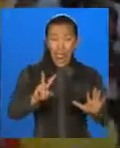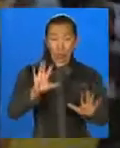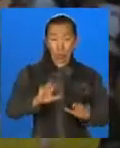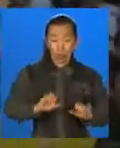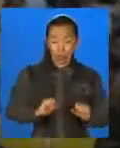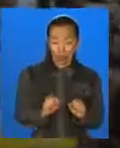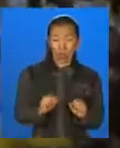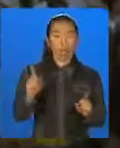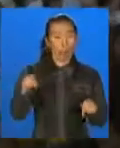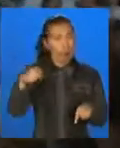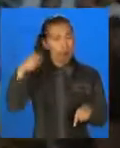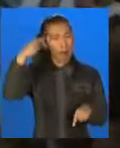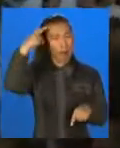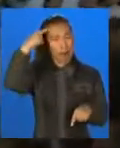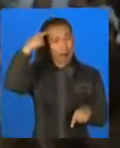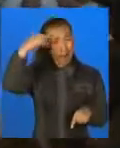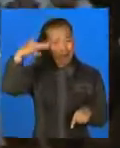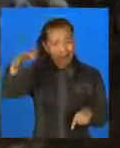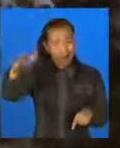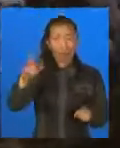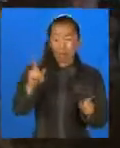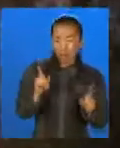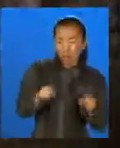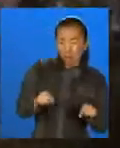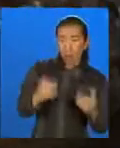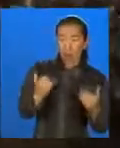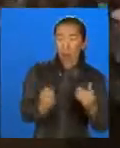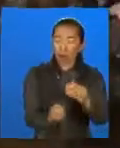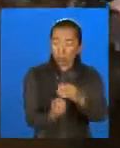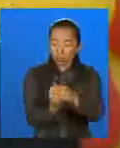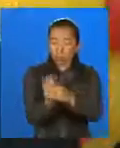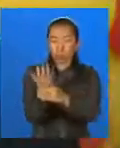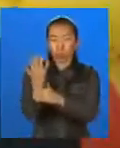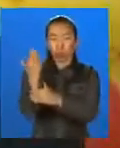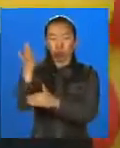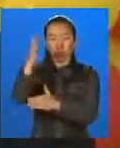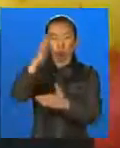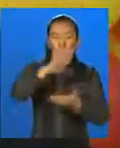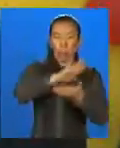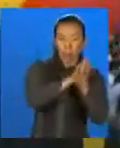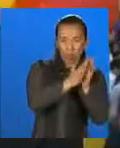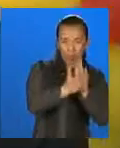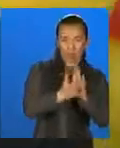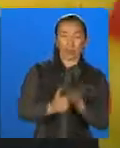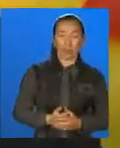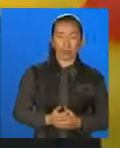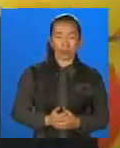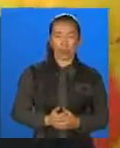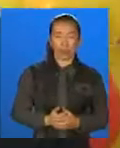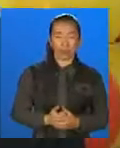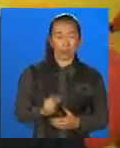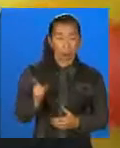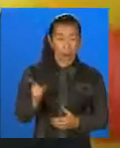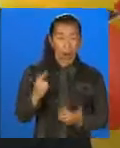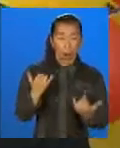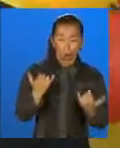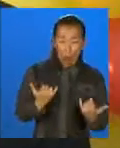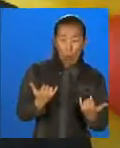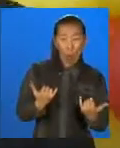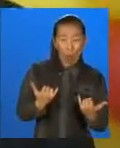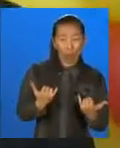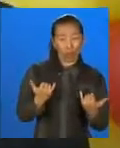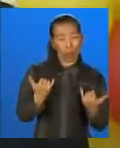esta noche se encendió nuevamente la llama por la paz. Hoy hay una manifestación